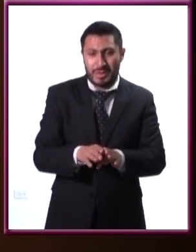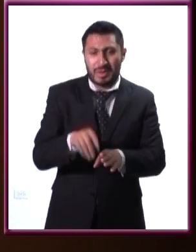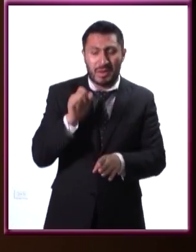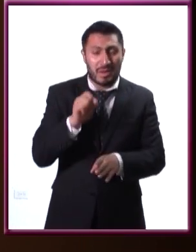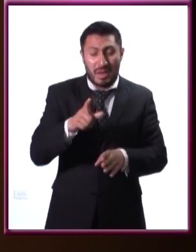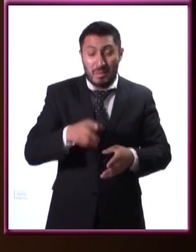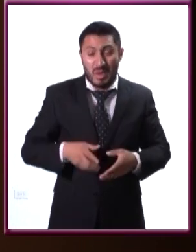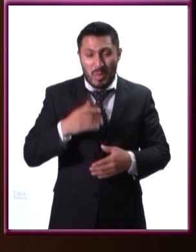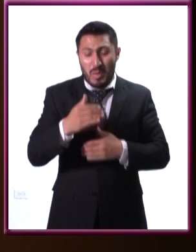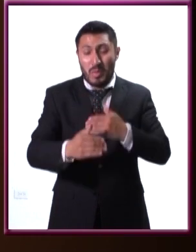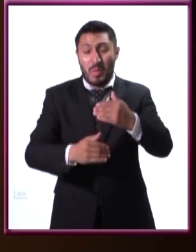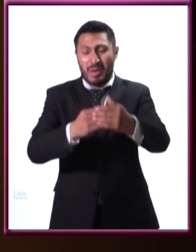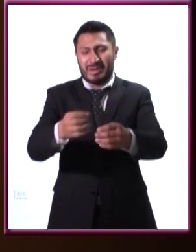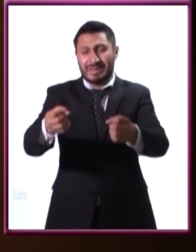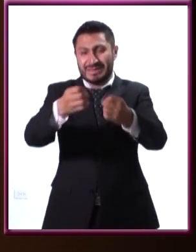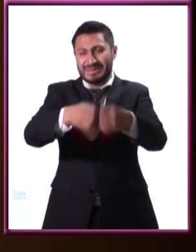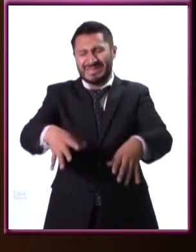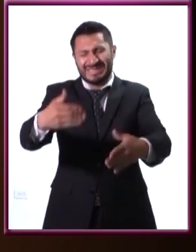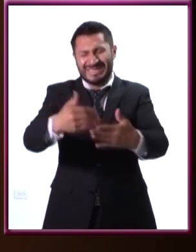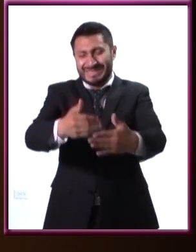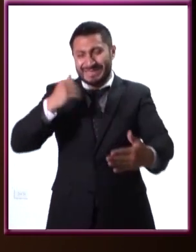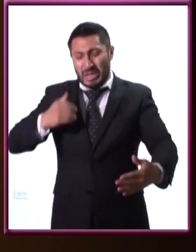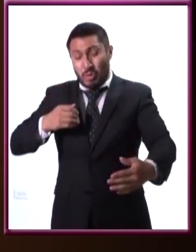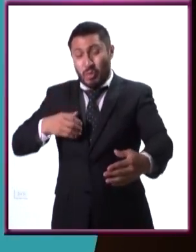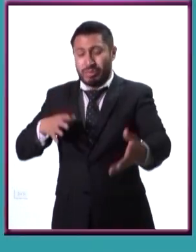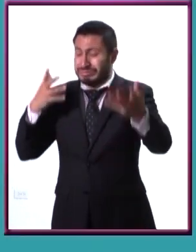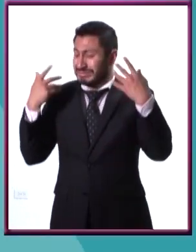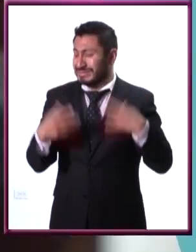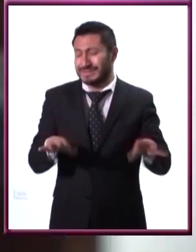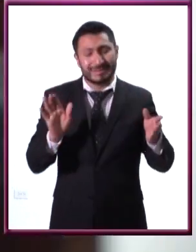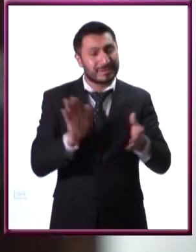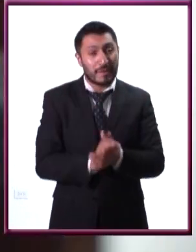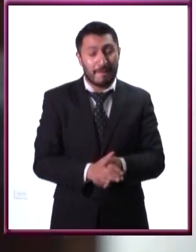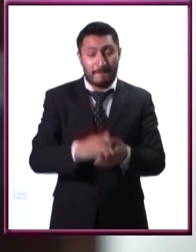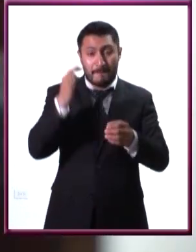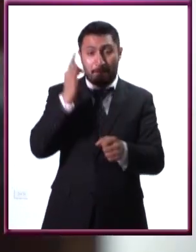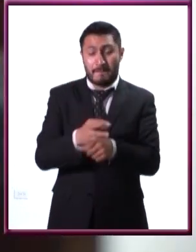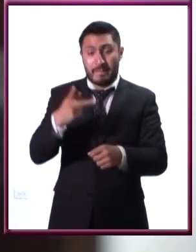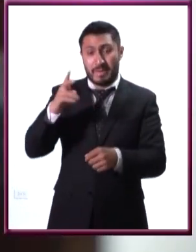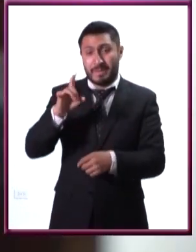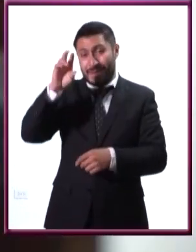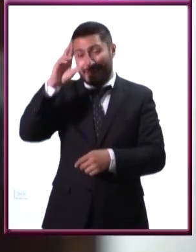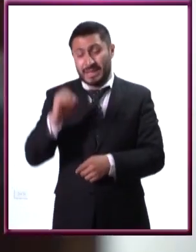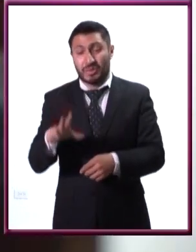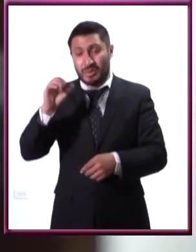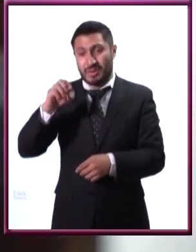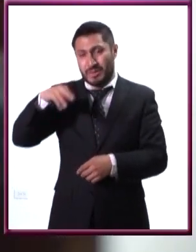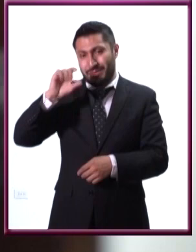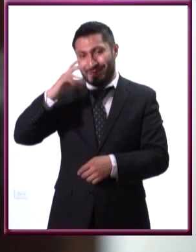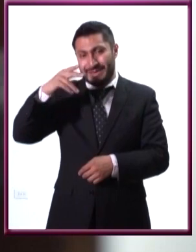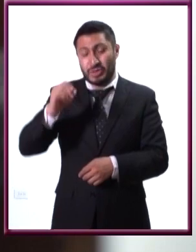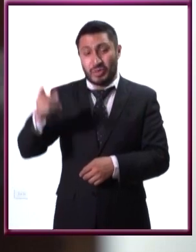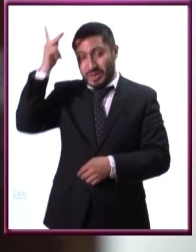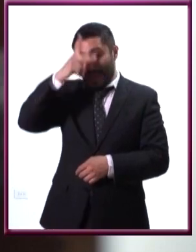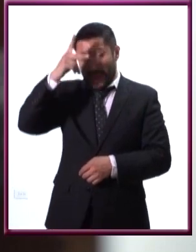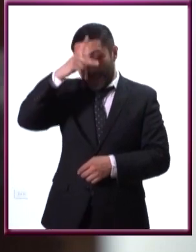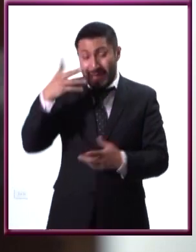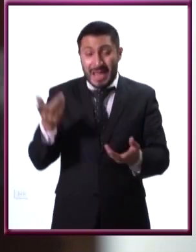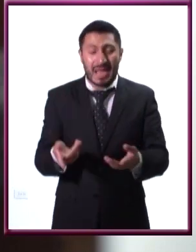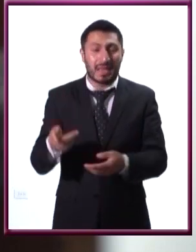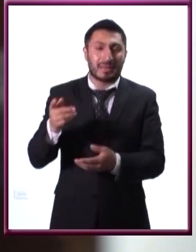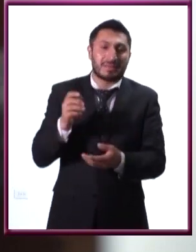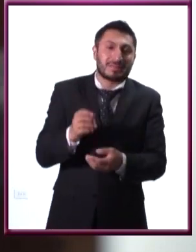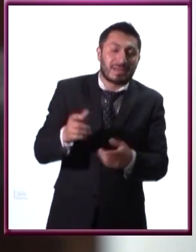del avance, se perderían mucho antes de llegar ahí. Estamos con Pedro Camacho, psiquiatra,